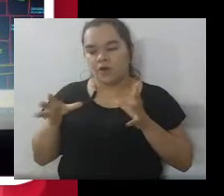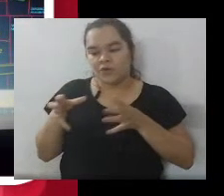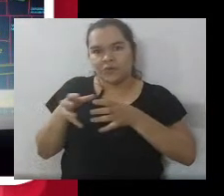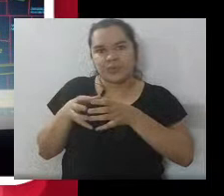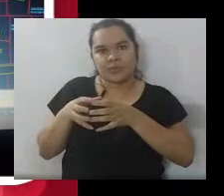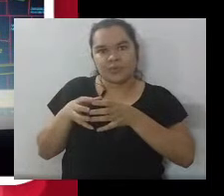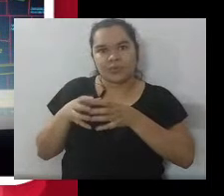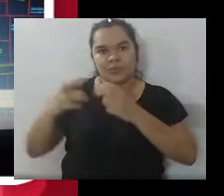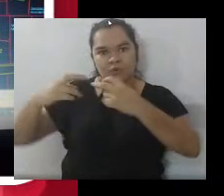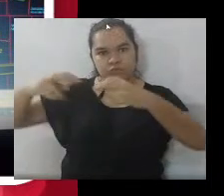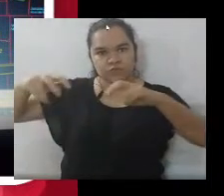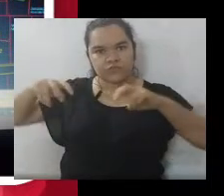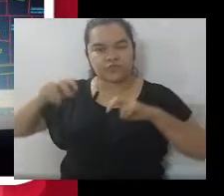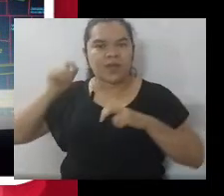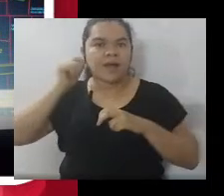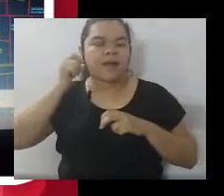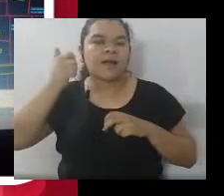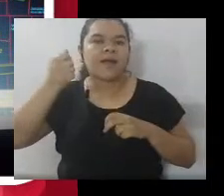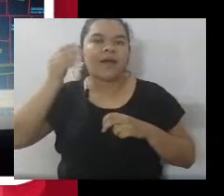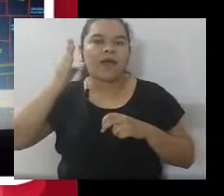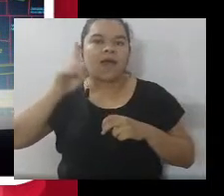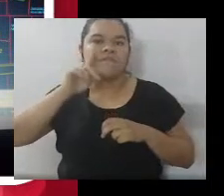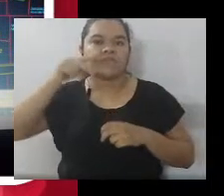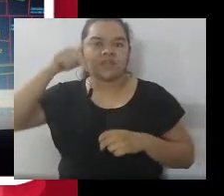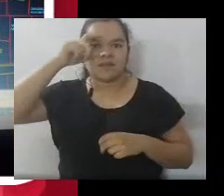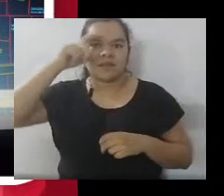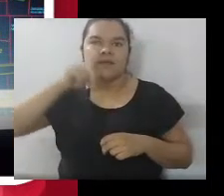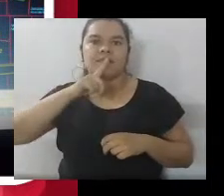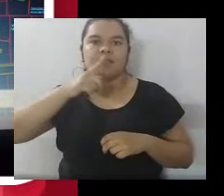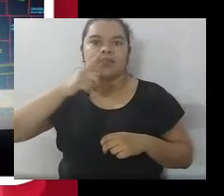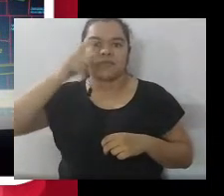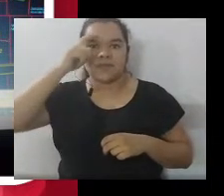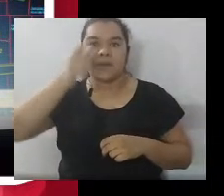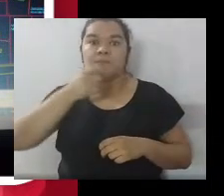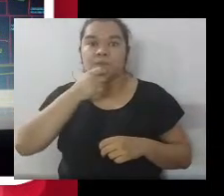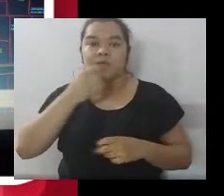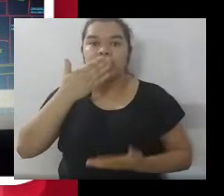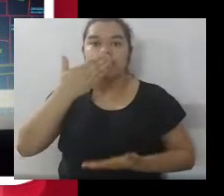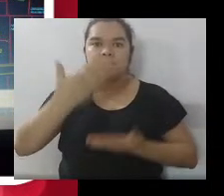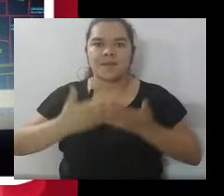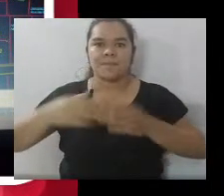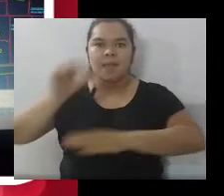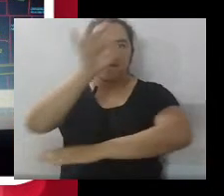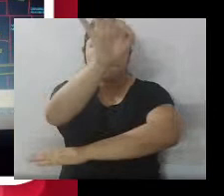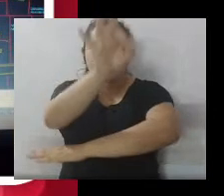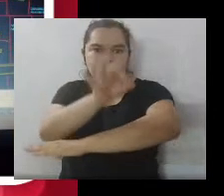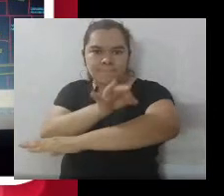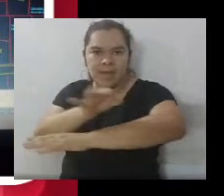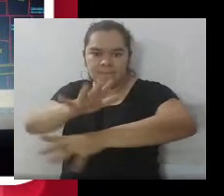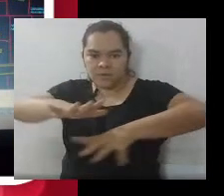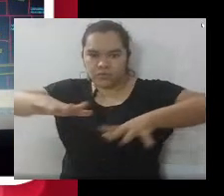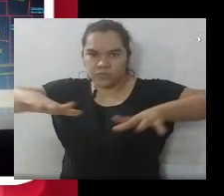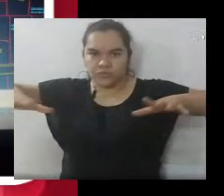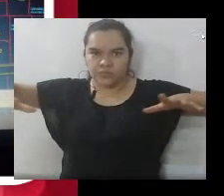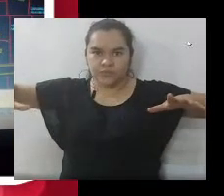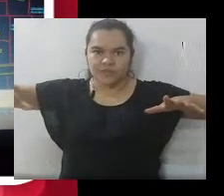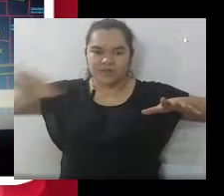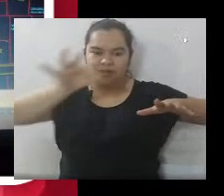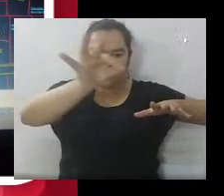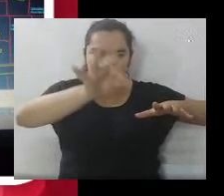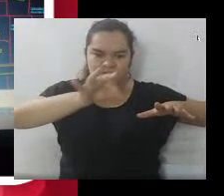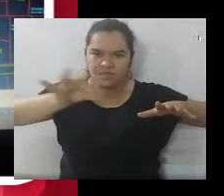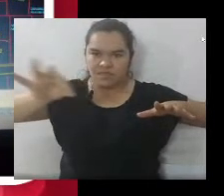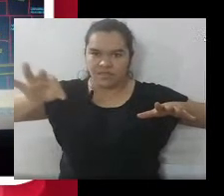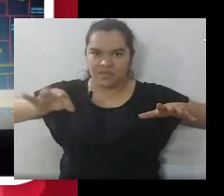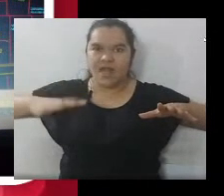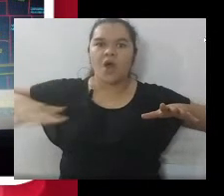decir, realizar cartografía y sin dejar de lado la actividad específica que tiene el agrimensor, que es por